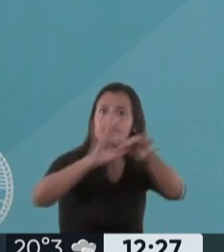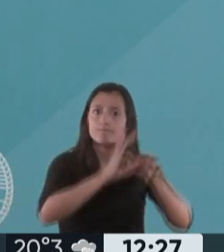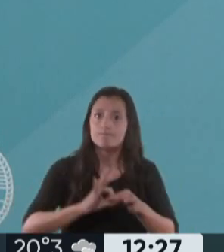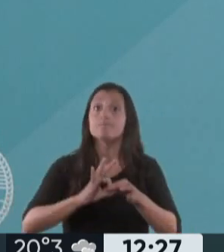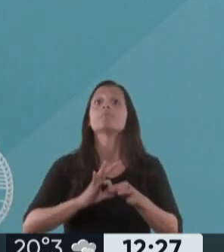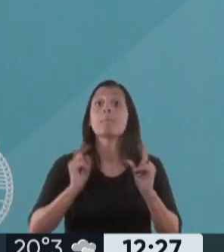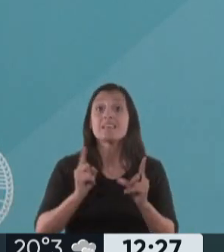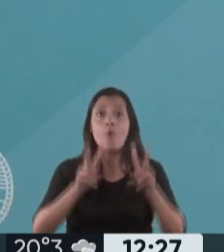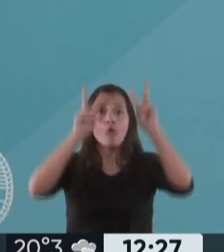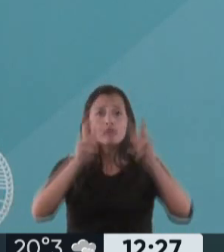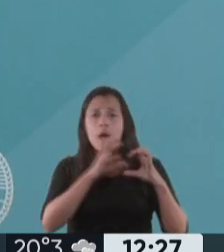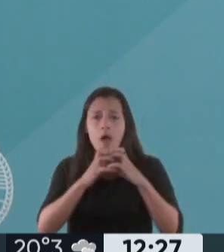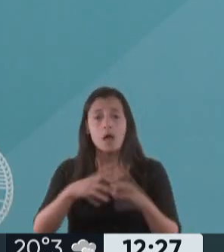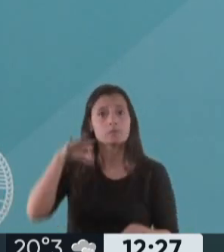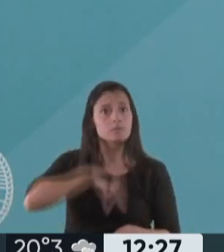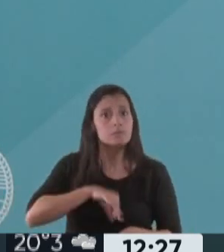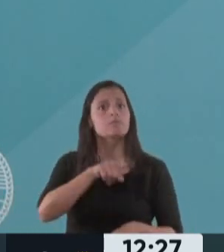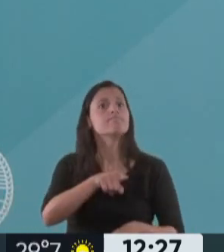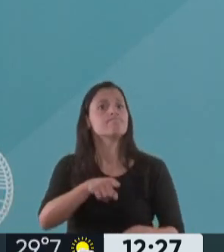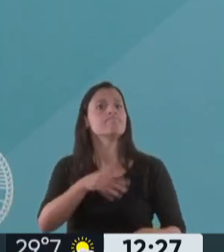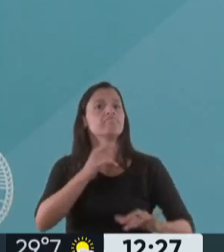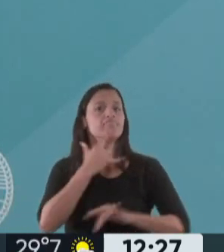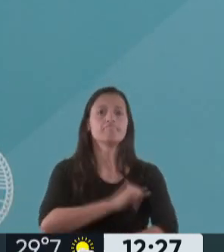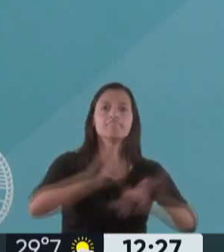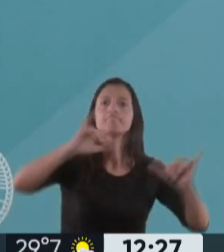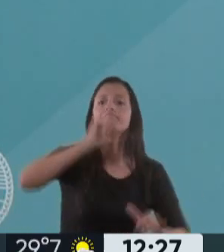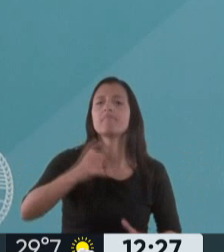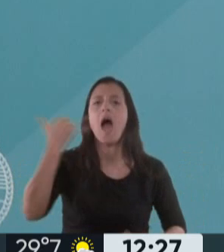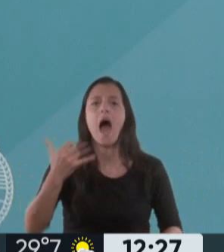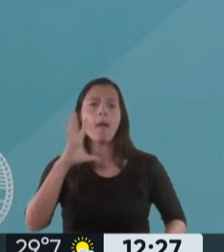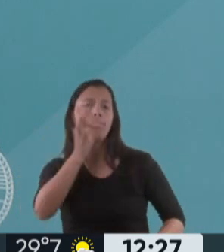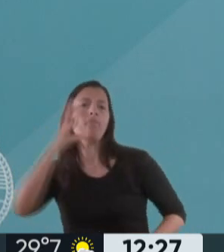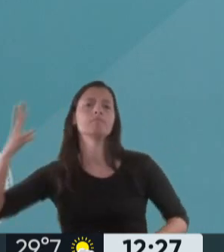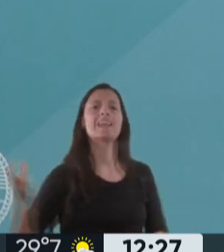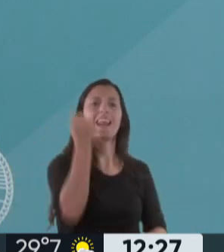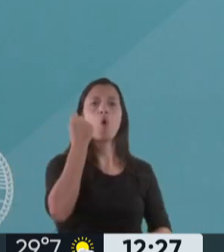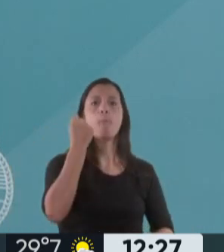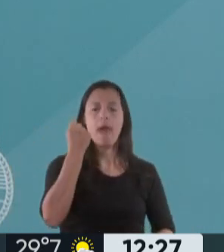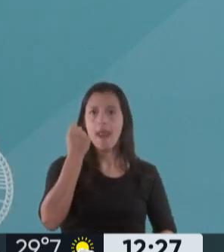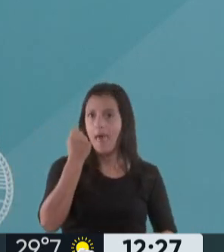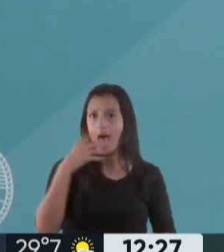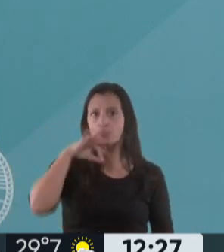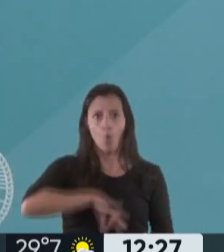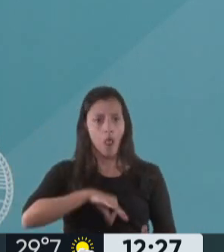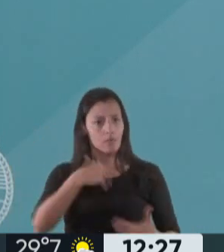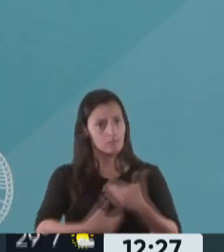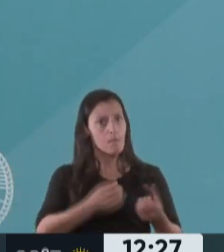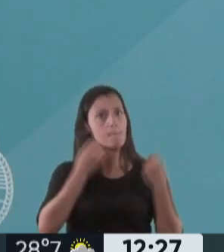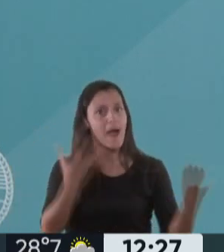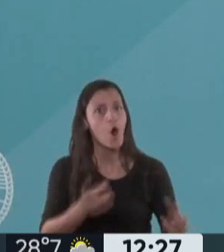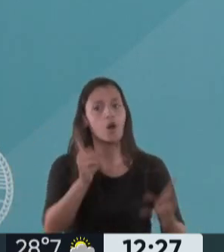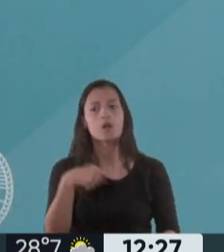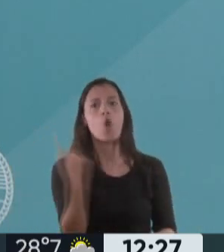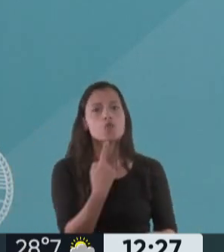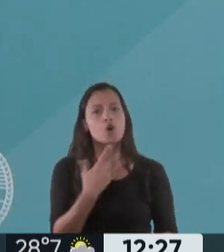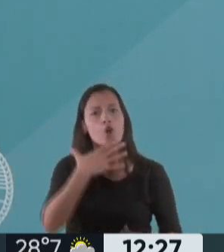las paritarias nos permiten decir que también estamos recuperando ingreso y que con el compromiso que tenemos de